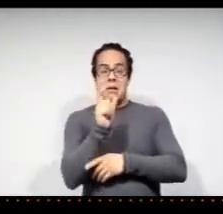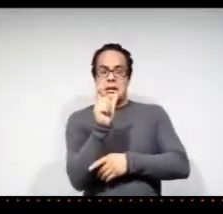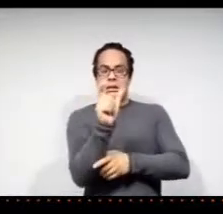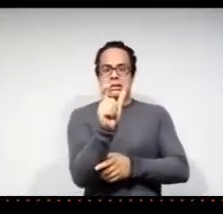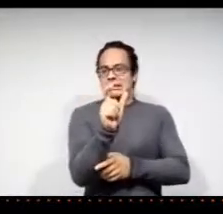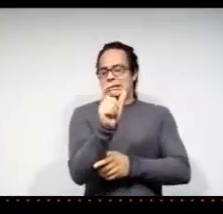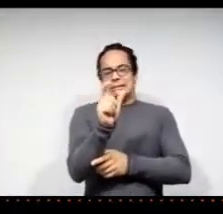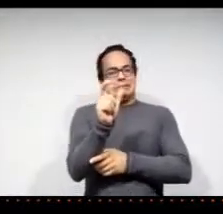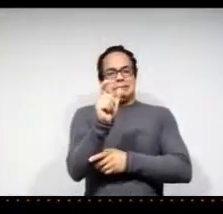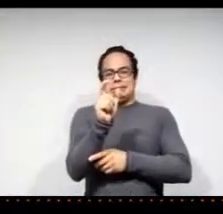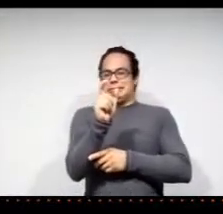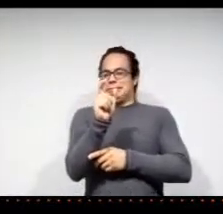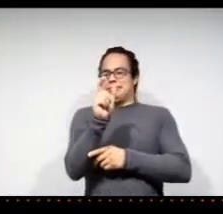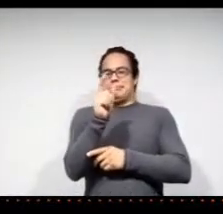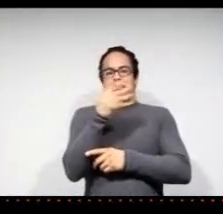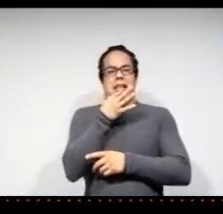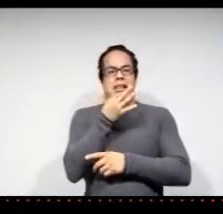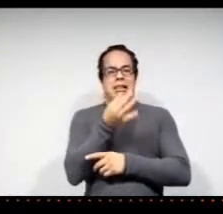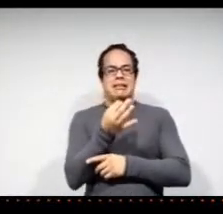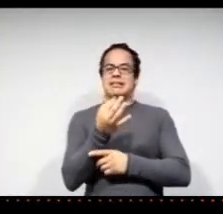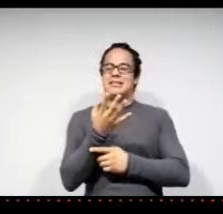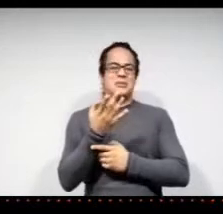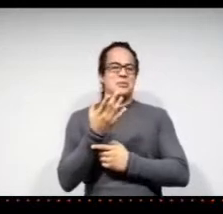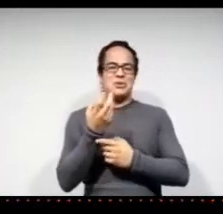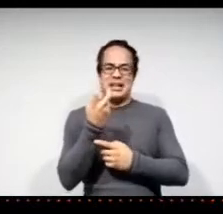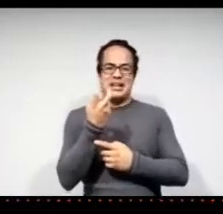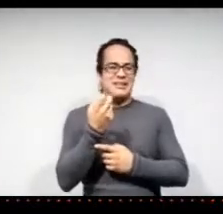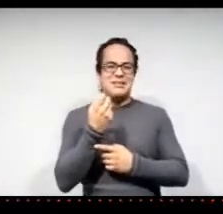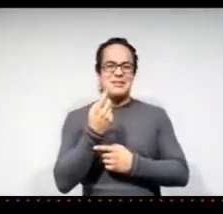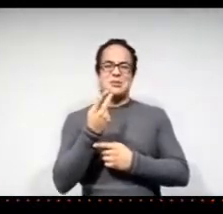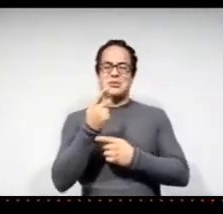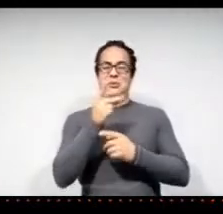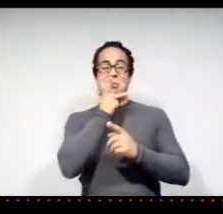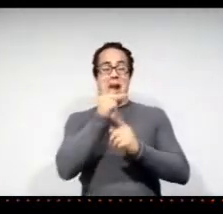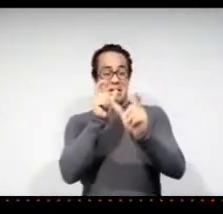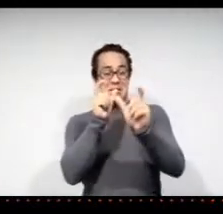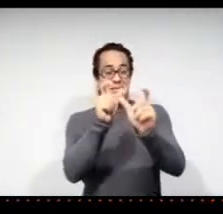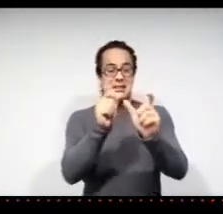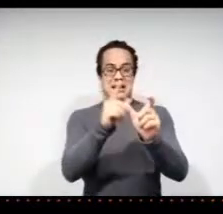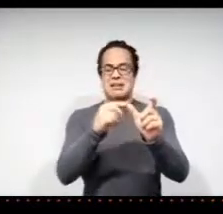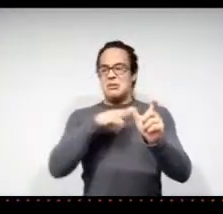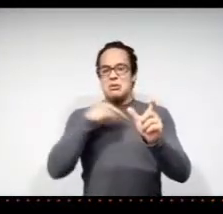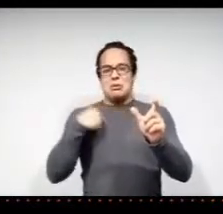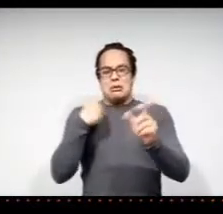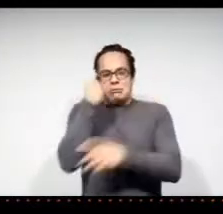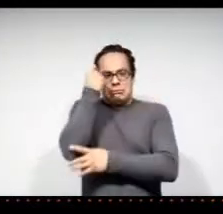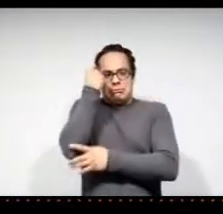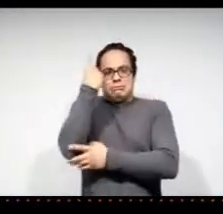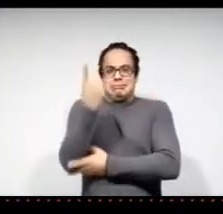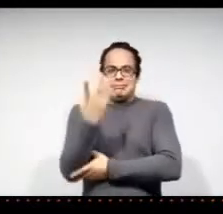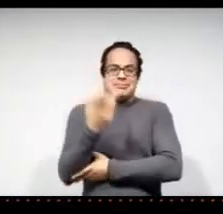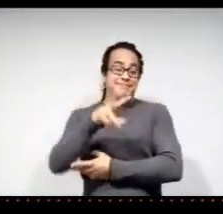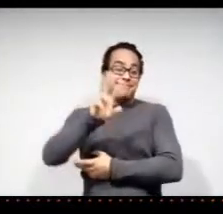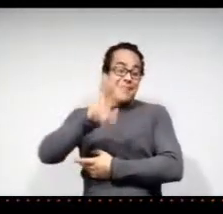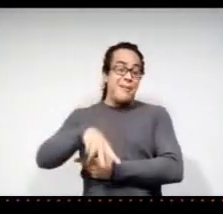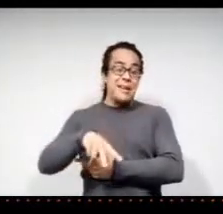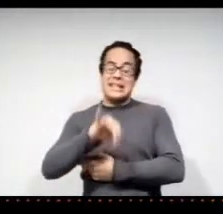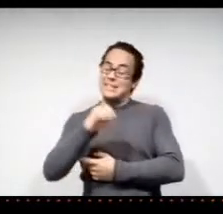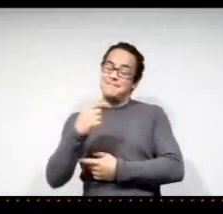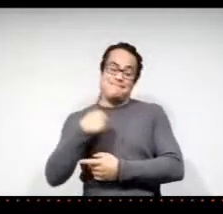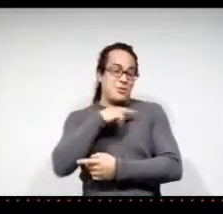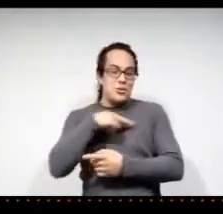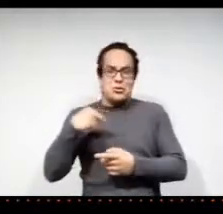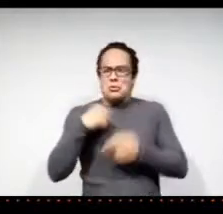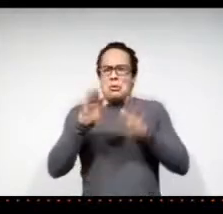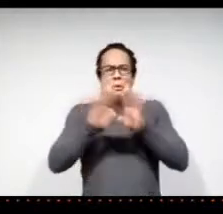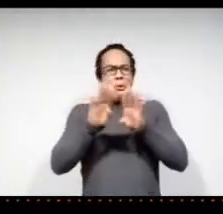porque obviamente es muy políticamente incorrecto decir que improvisamos mucho, pero improvisamos mucho, porque era